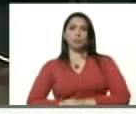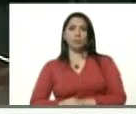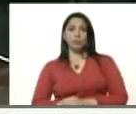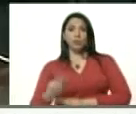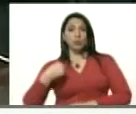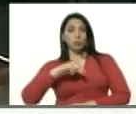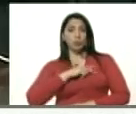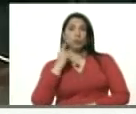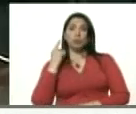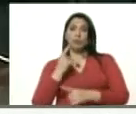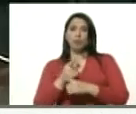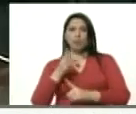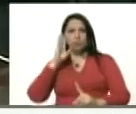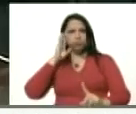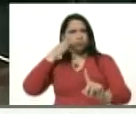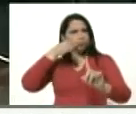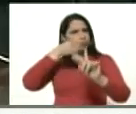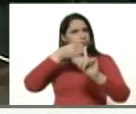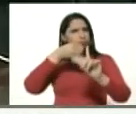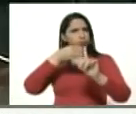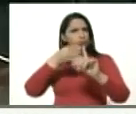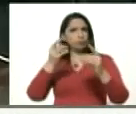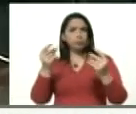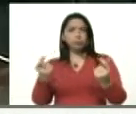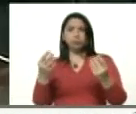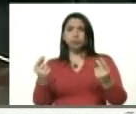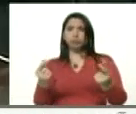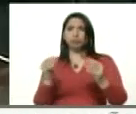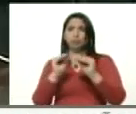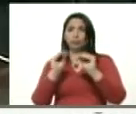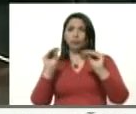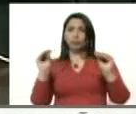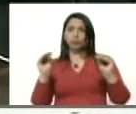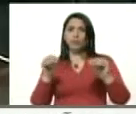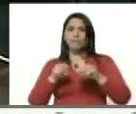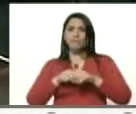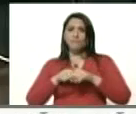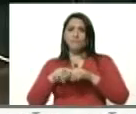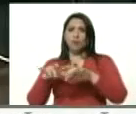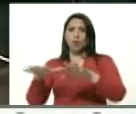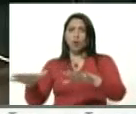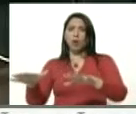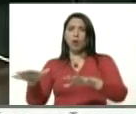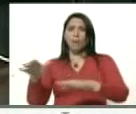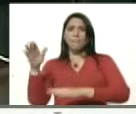Nosotros tenemos como foco de alarma y de contaminación Brasil.